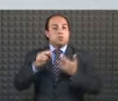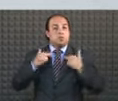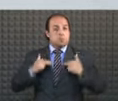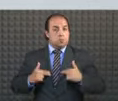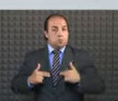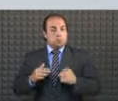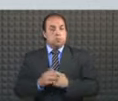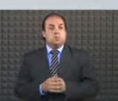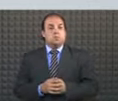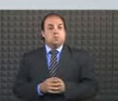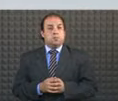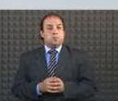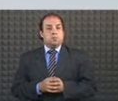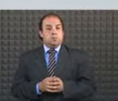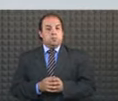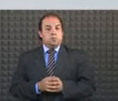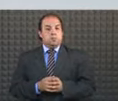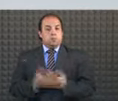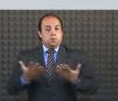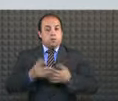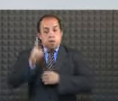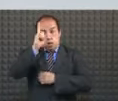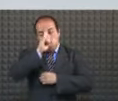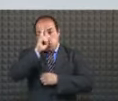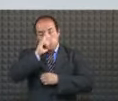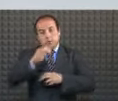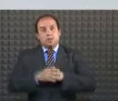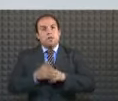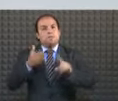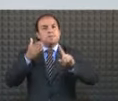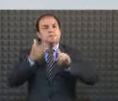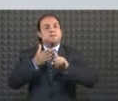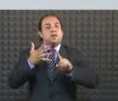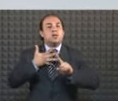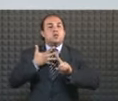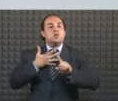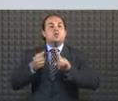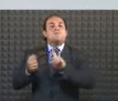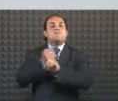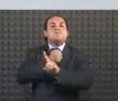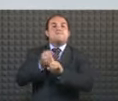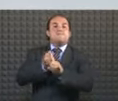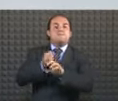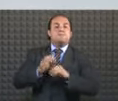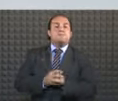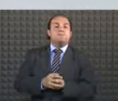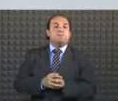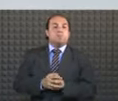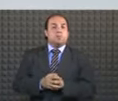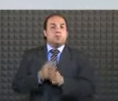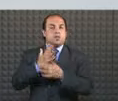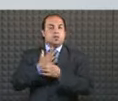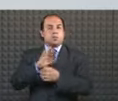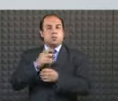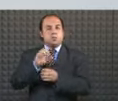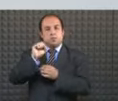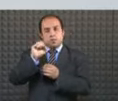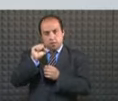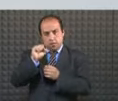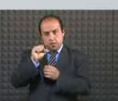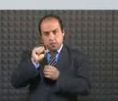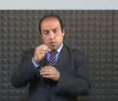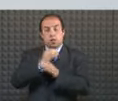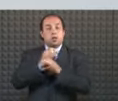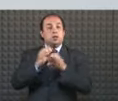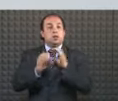haya hecho una recomendación en el sentido de que hubo tortura, estamos hablando de alrededor de 60 casos